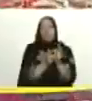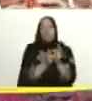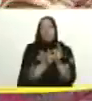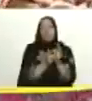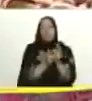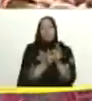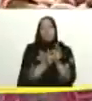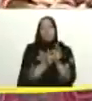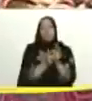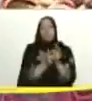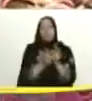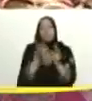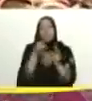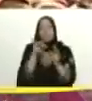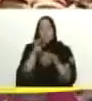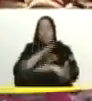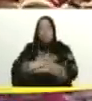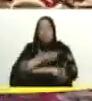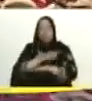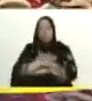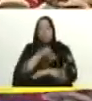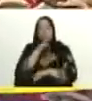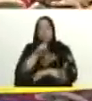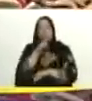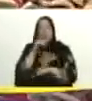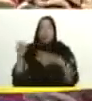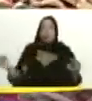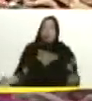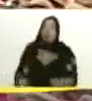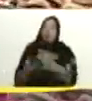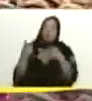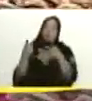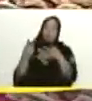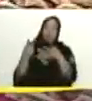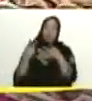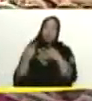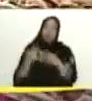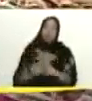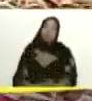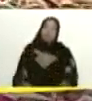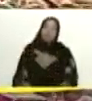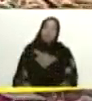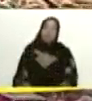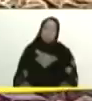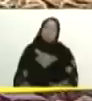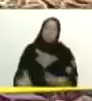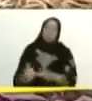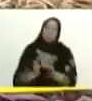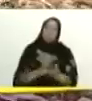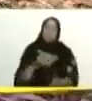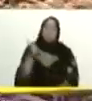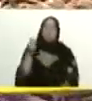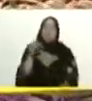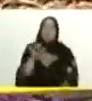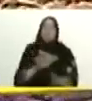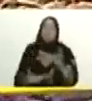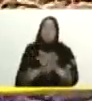moral, ético, espiritual. Un 13 de abril que nos